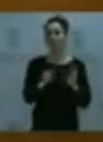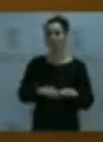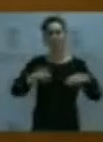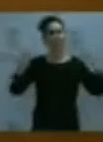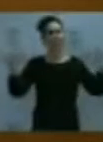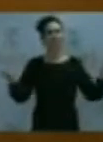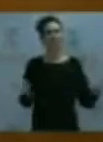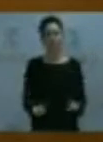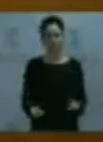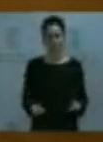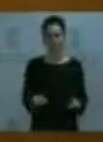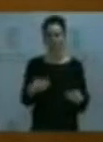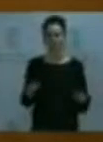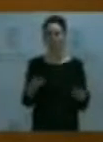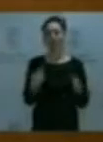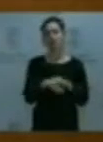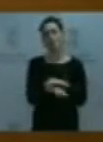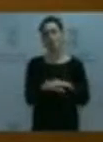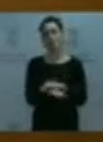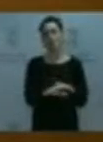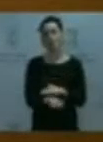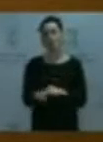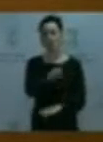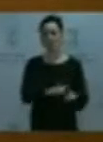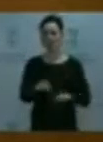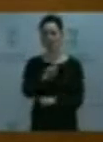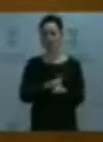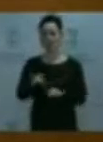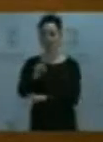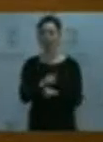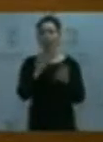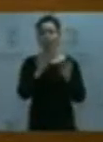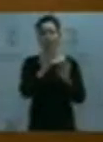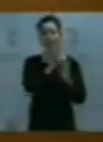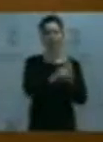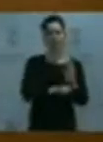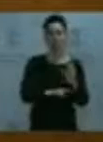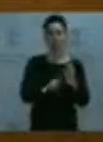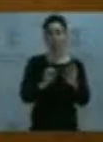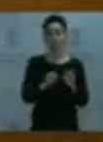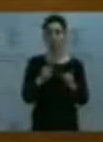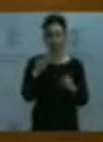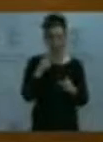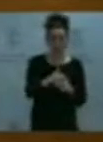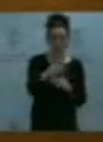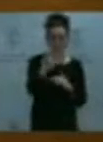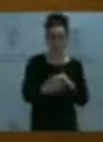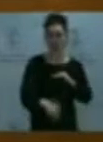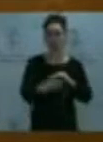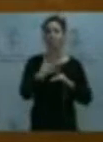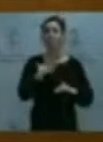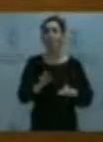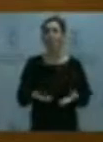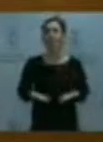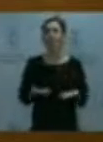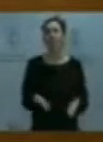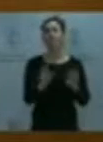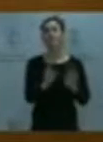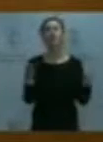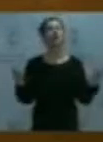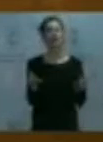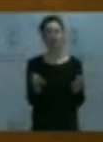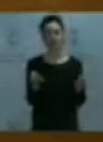pueden ayudar y que pueden dar frutos a largo plazo. Pero, desde luego, lo que no da frutos a largo plazo es no hacer nada, que es